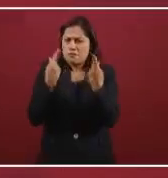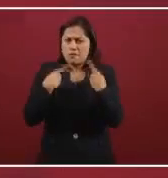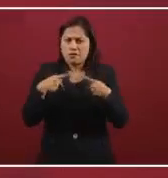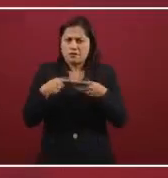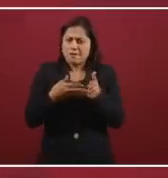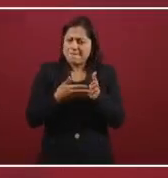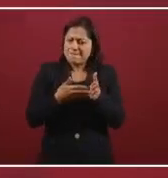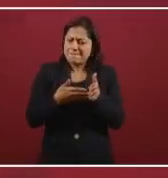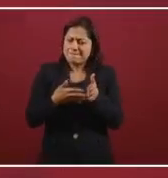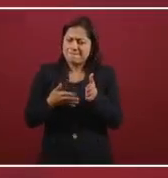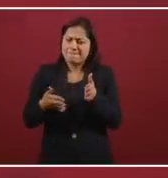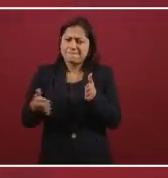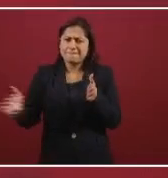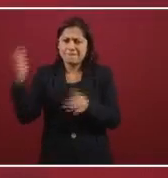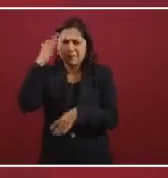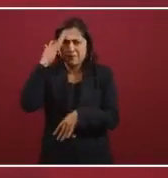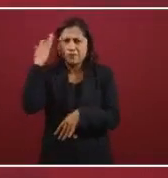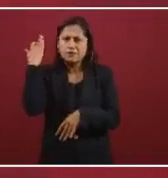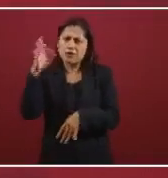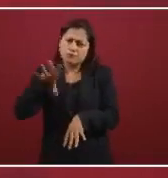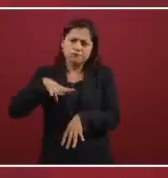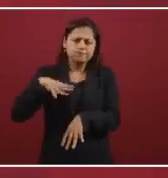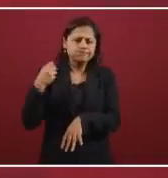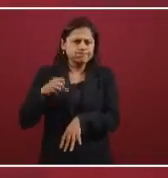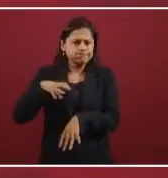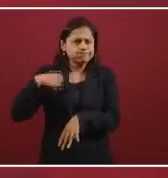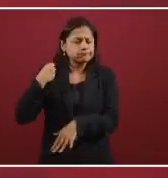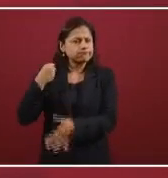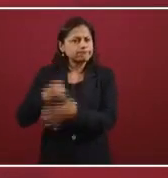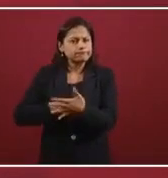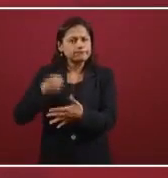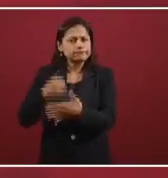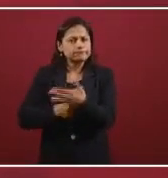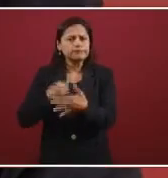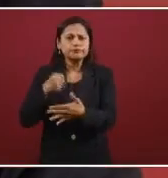lucharon, ¿sí?, y dieron sus vidas,